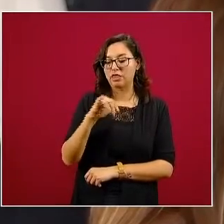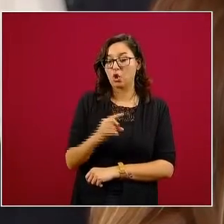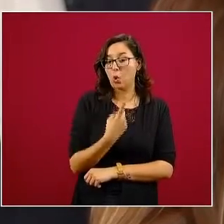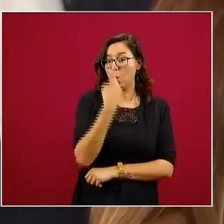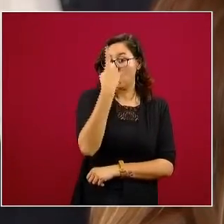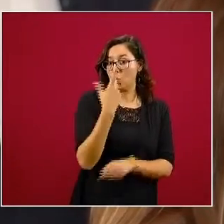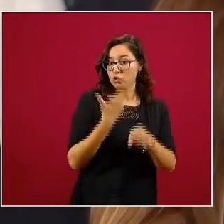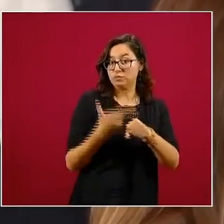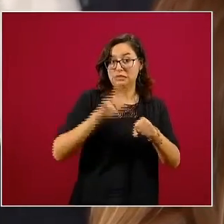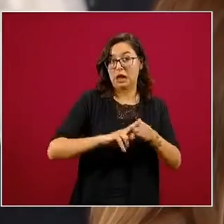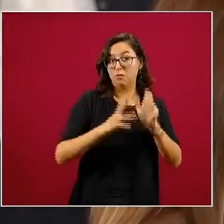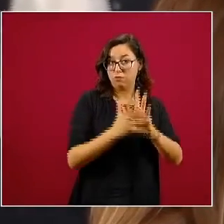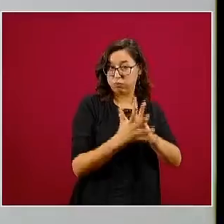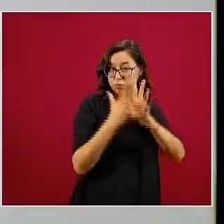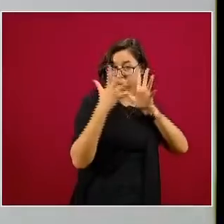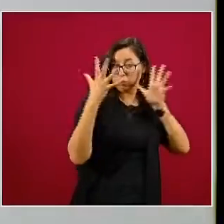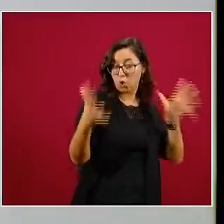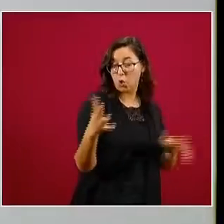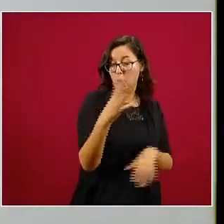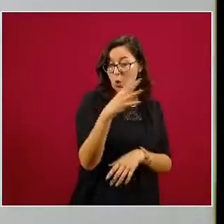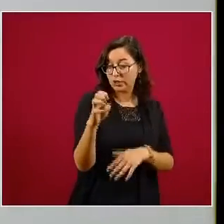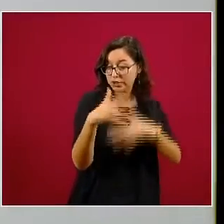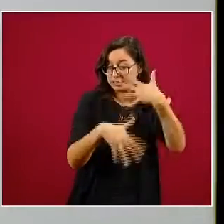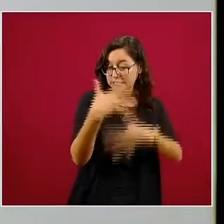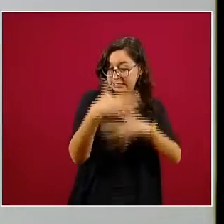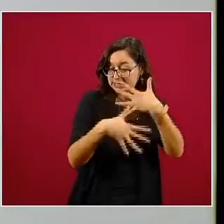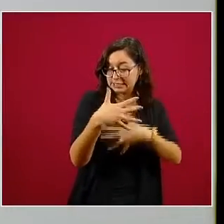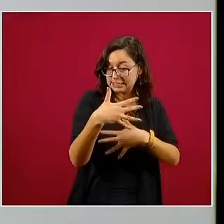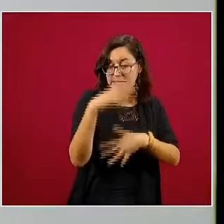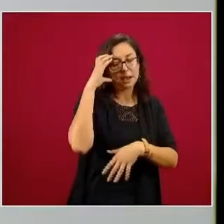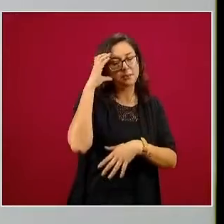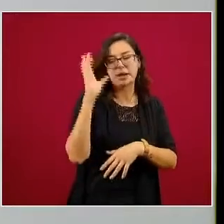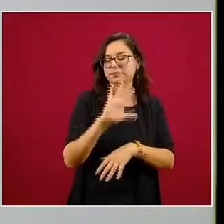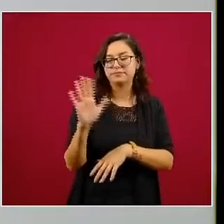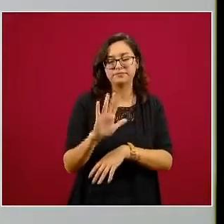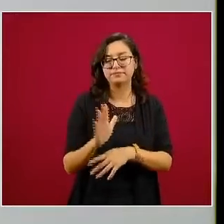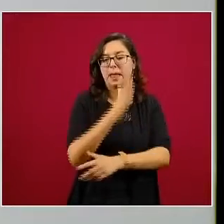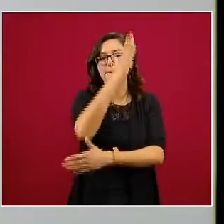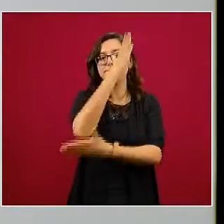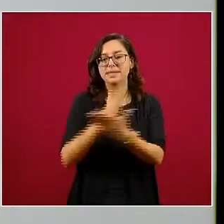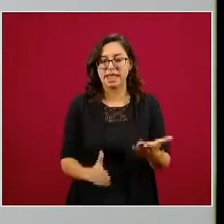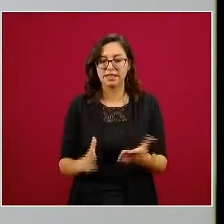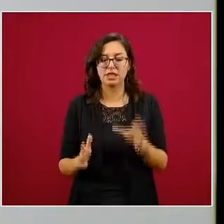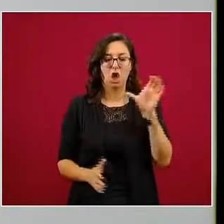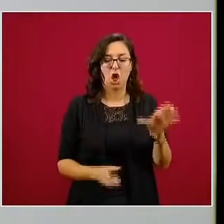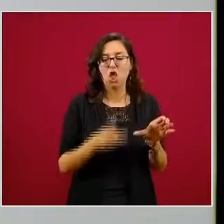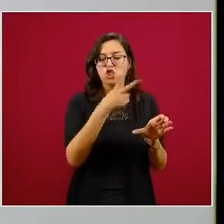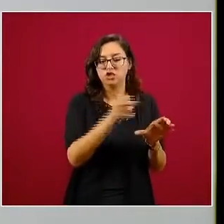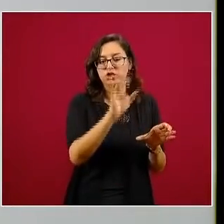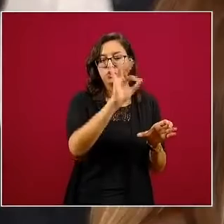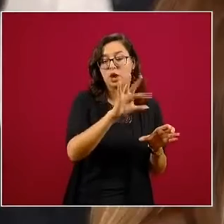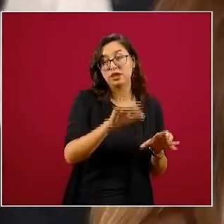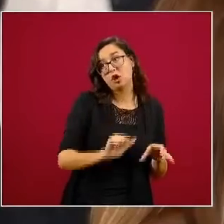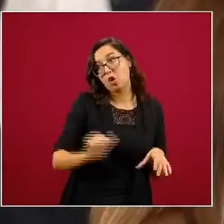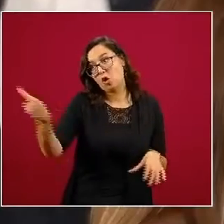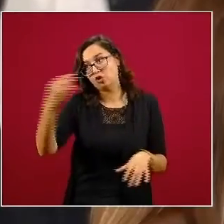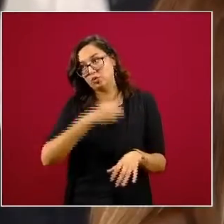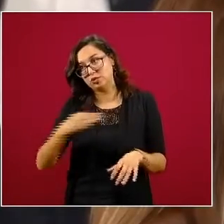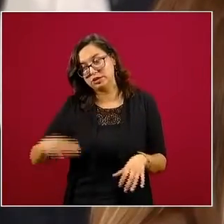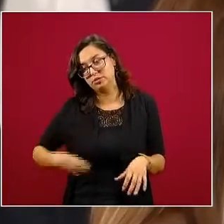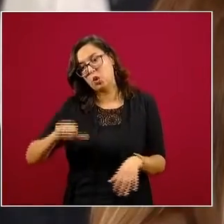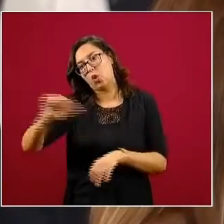con demasiada antelación predicciones. Esto, para un símil, es como el monitoreo ambiental. Uno no puede predecir